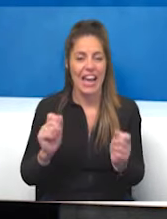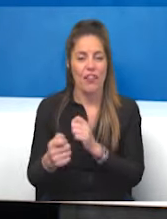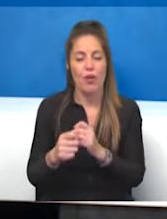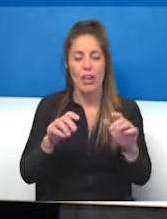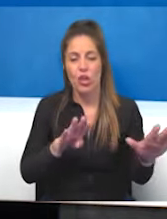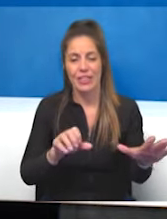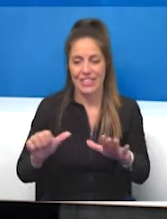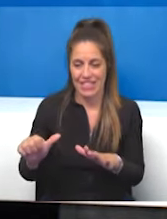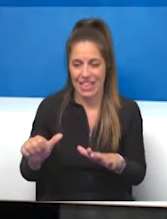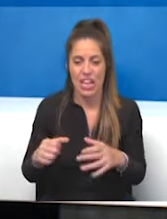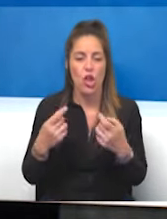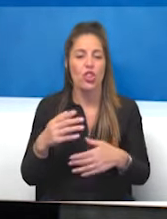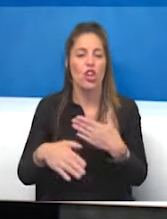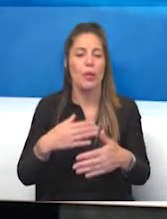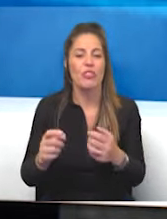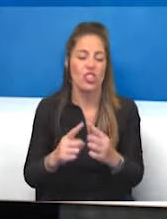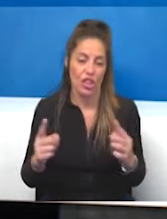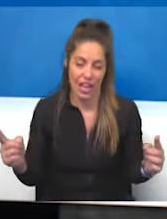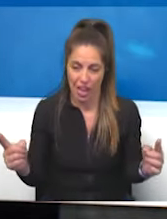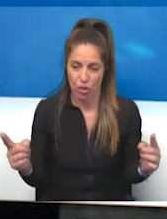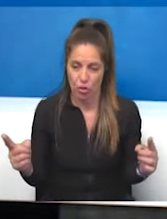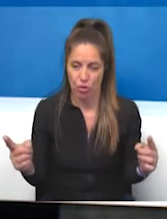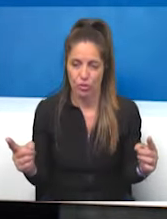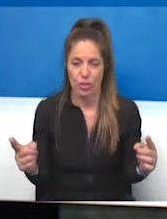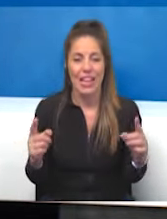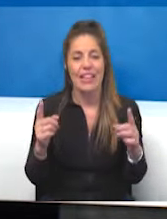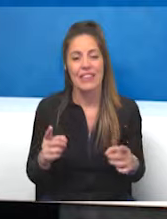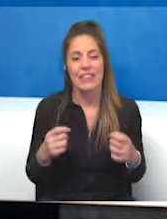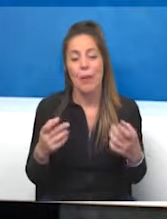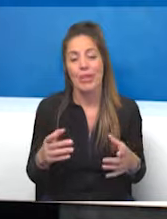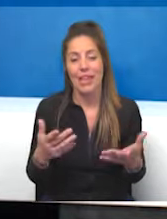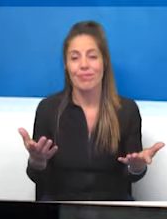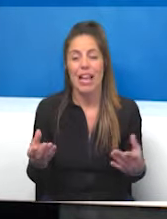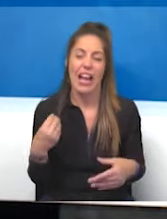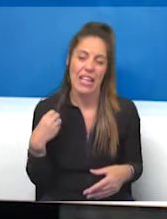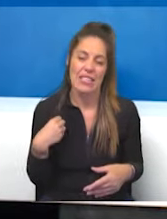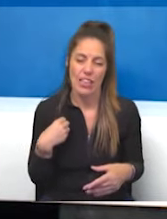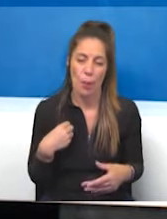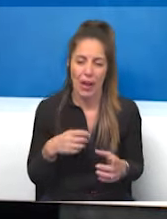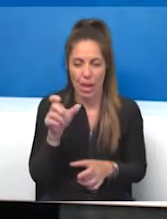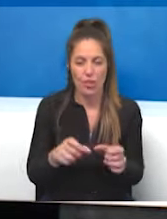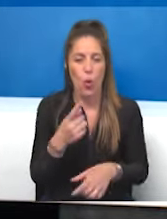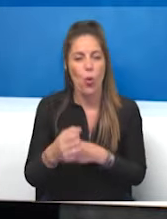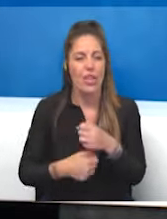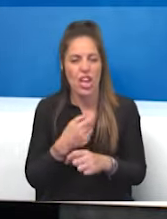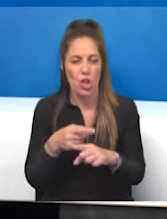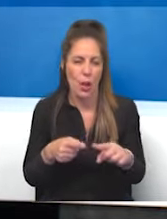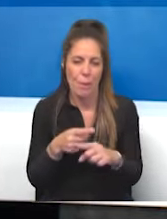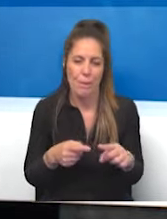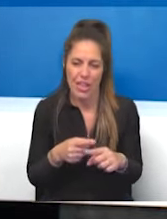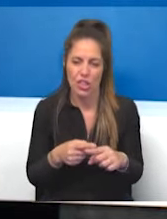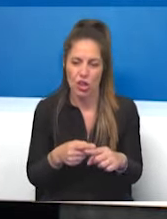96 que nos dio este proceso tan largo tal vez tedioso para la ciudadanía de estar un año y medio prácticamente